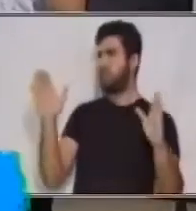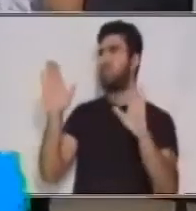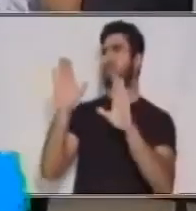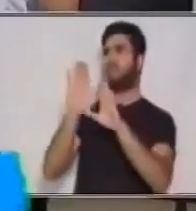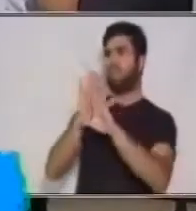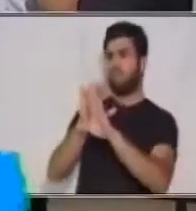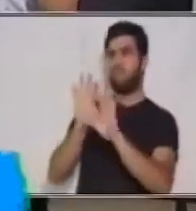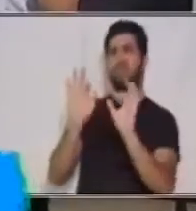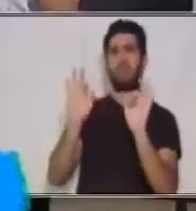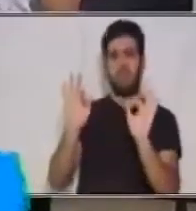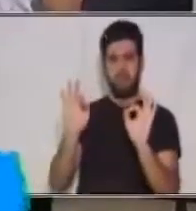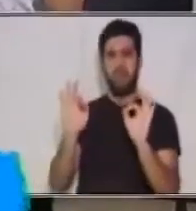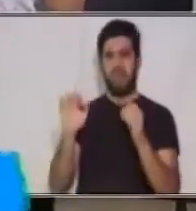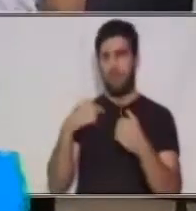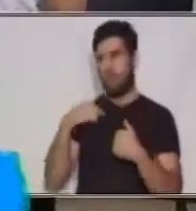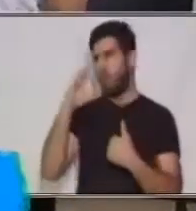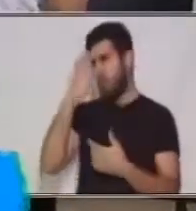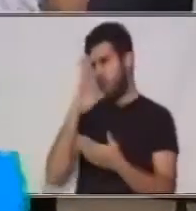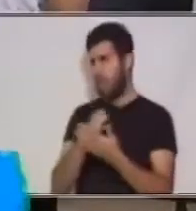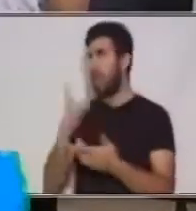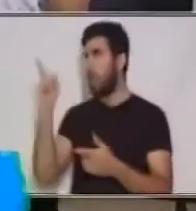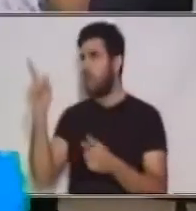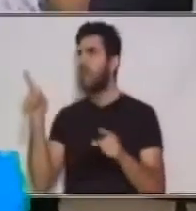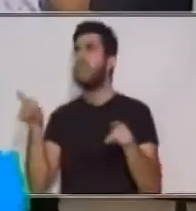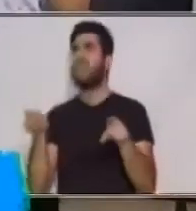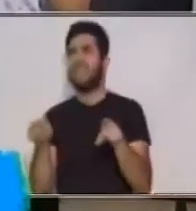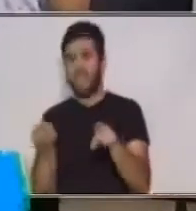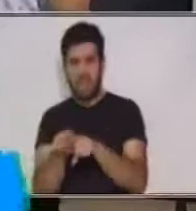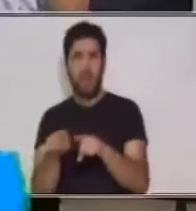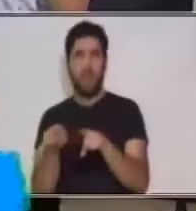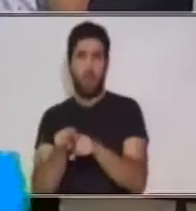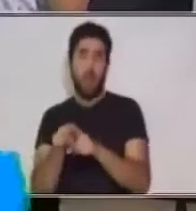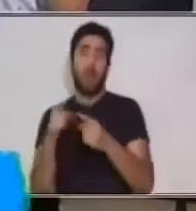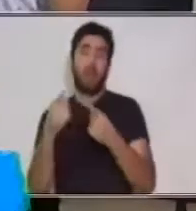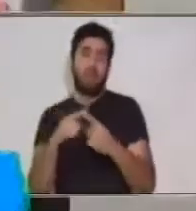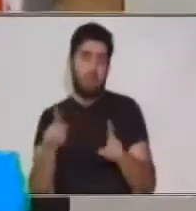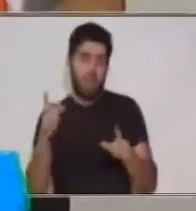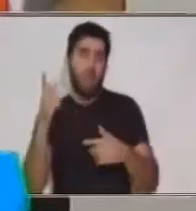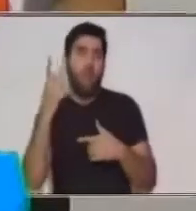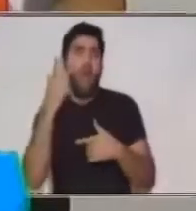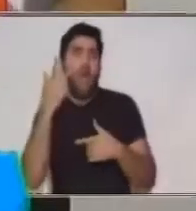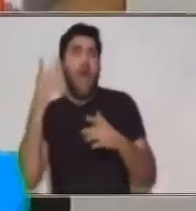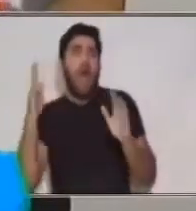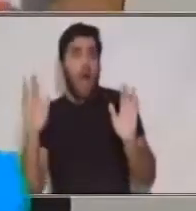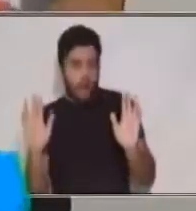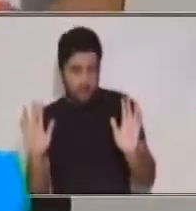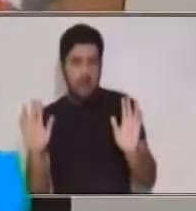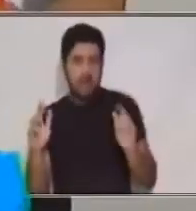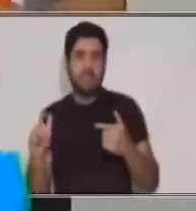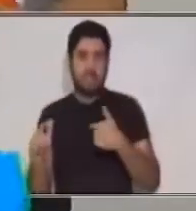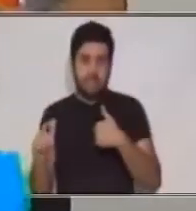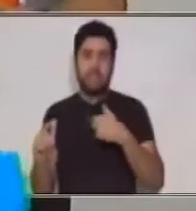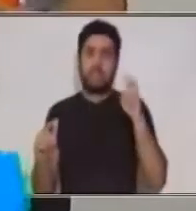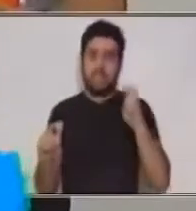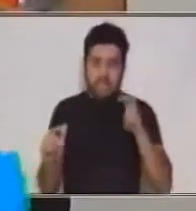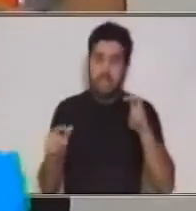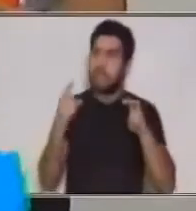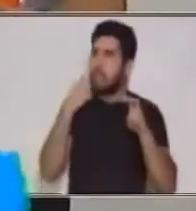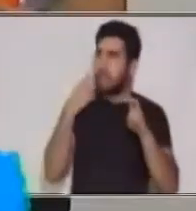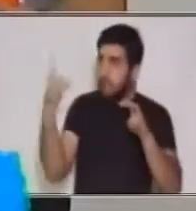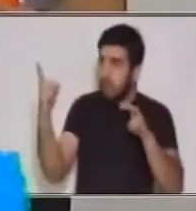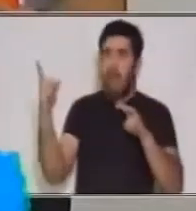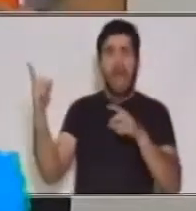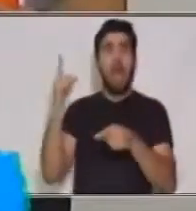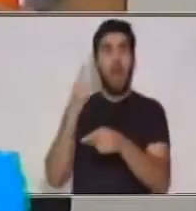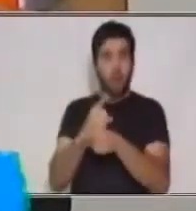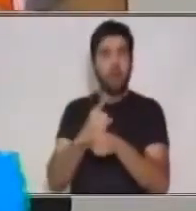incluso podría decir que son iguales, podría, pero nuevamente yo necesito conocer cuánto es la medida de cada